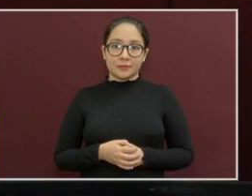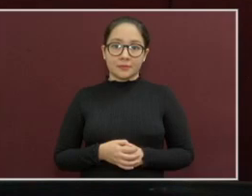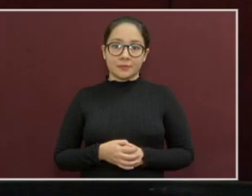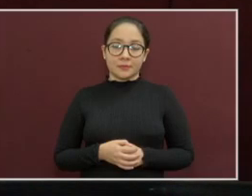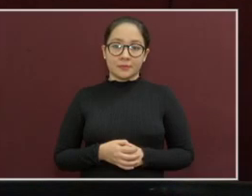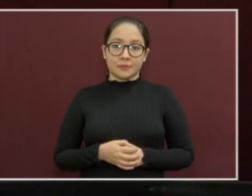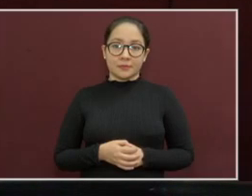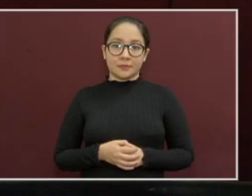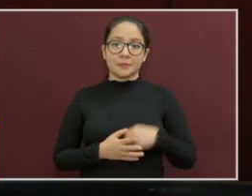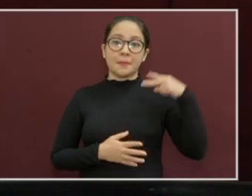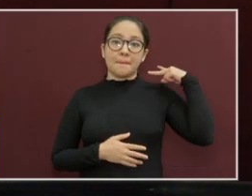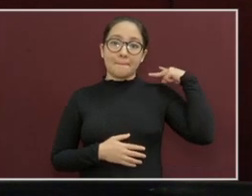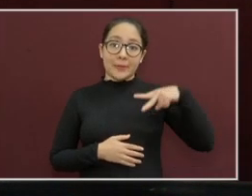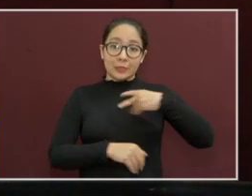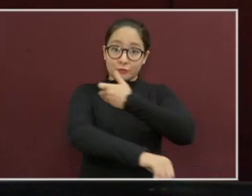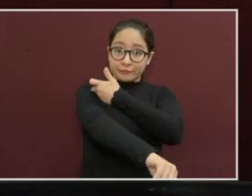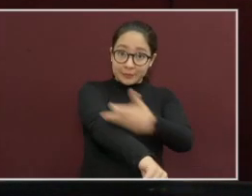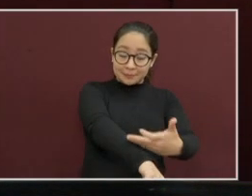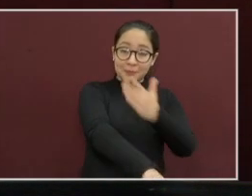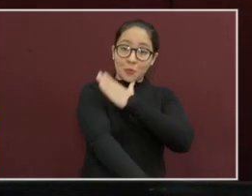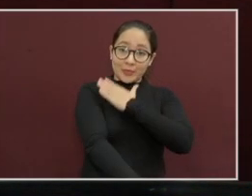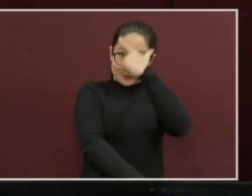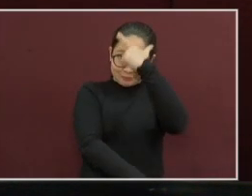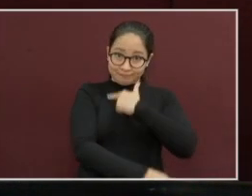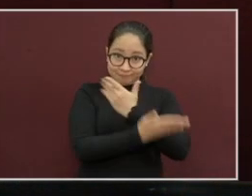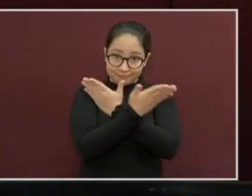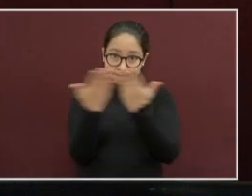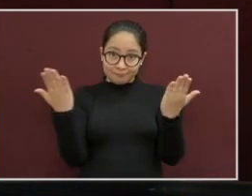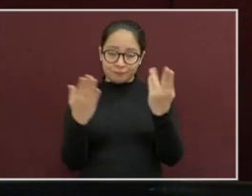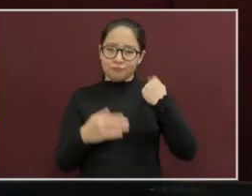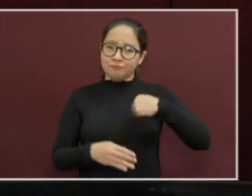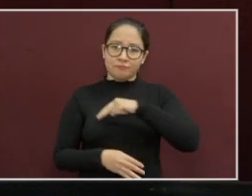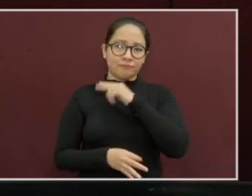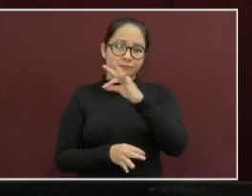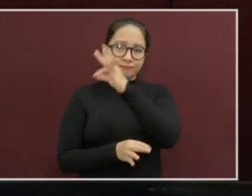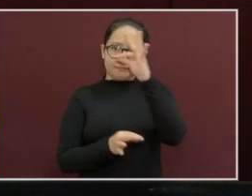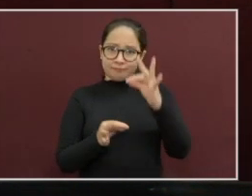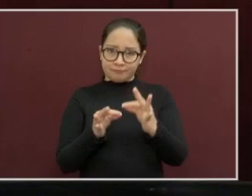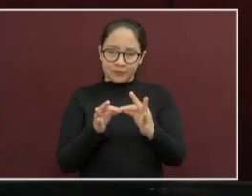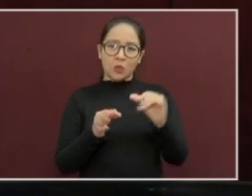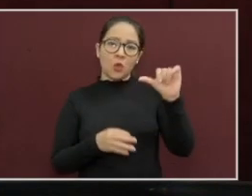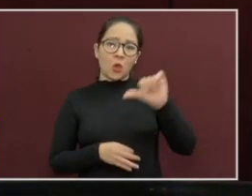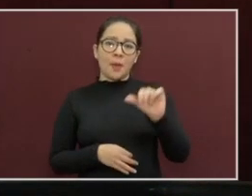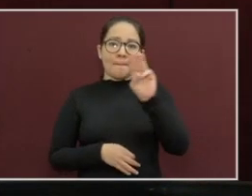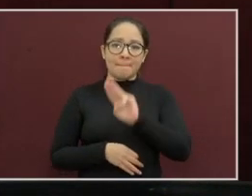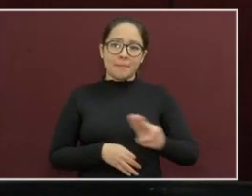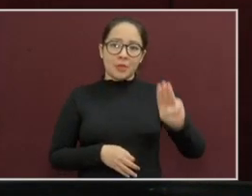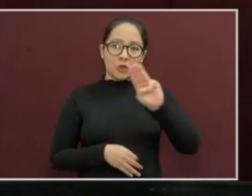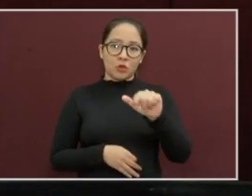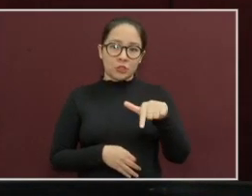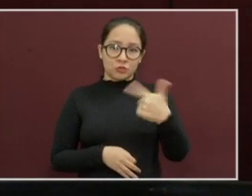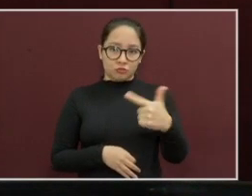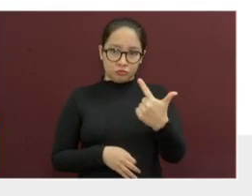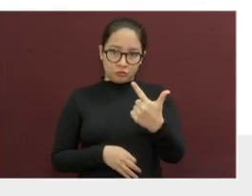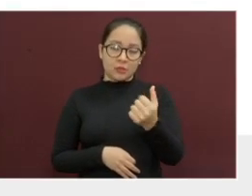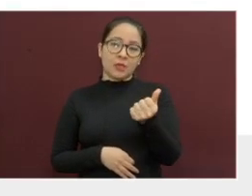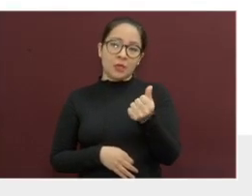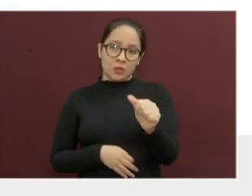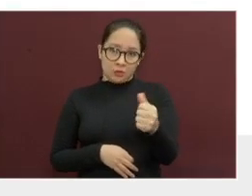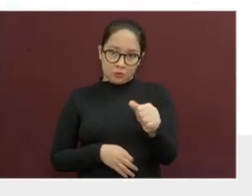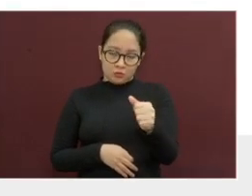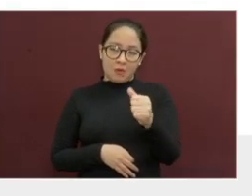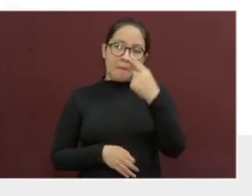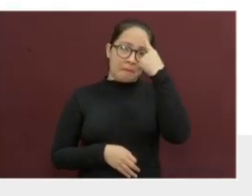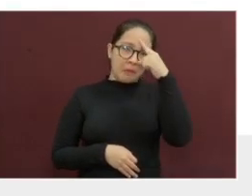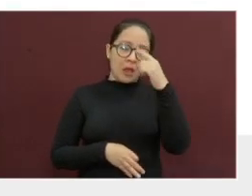muy buenas noches familia de la cruzada ya estamos listos esta noche de miércoles 12 de agosto para informar a ustedes